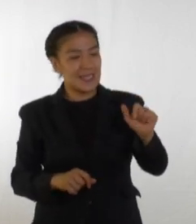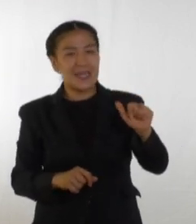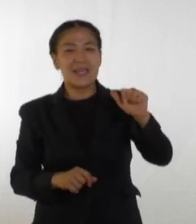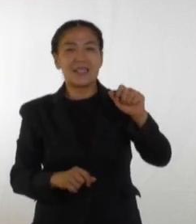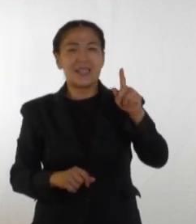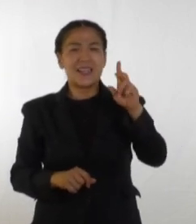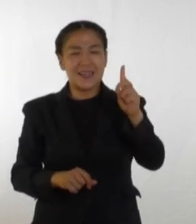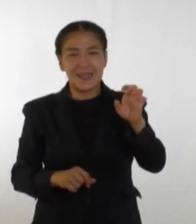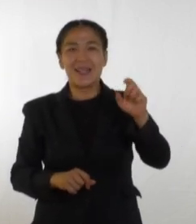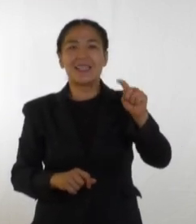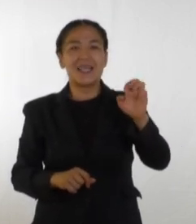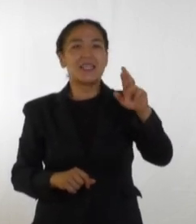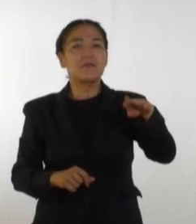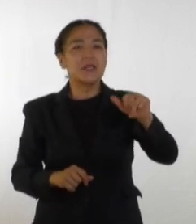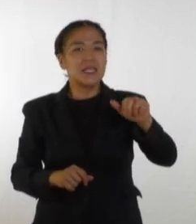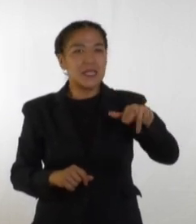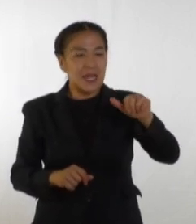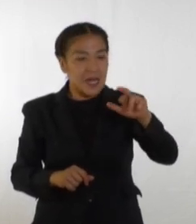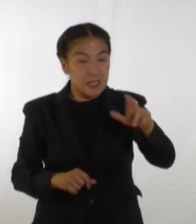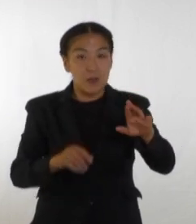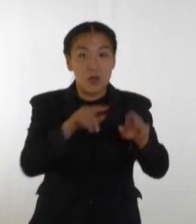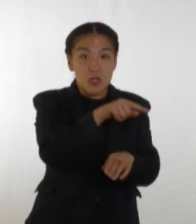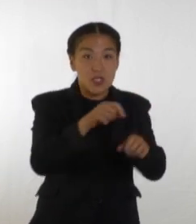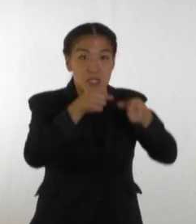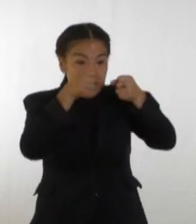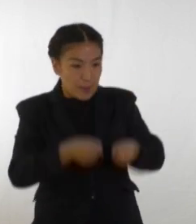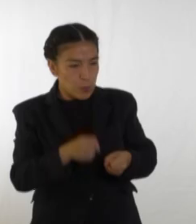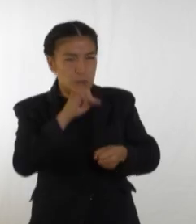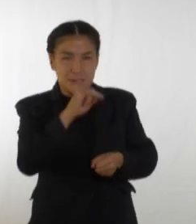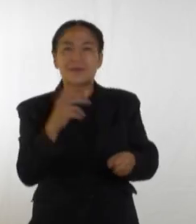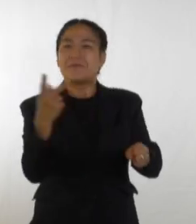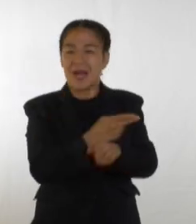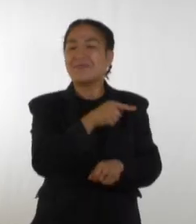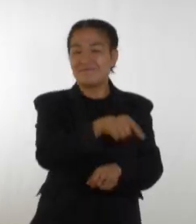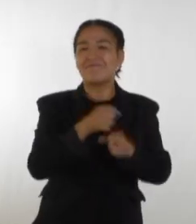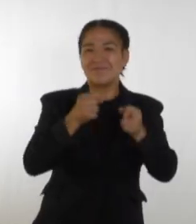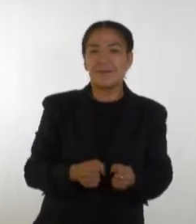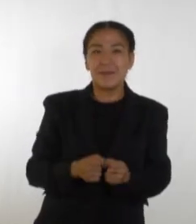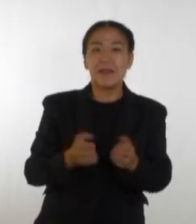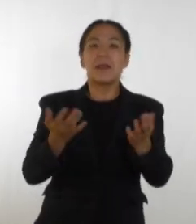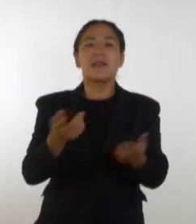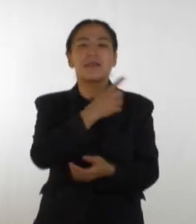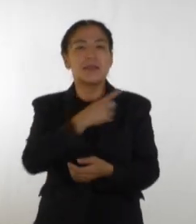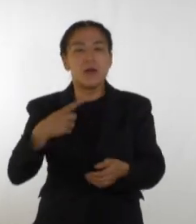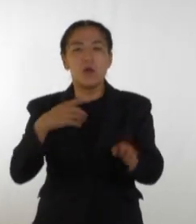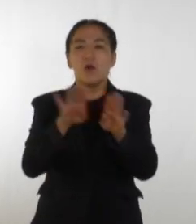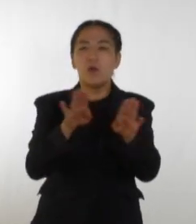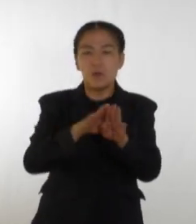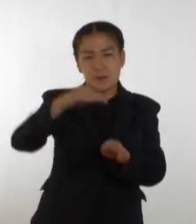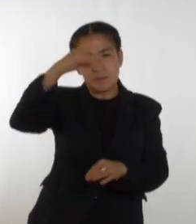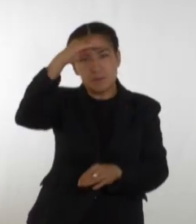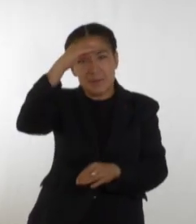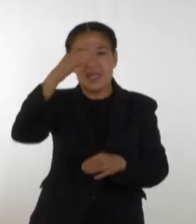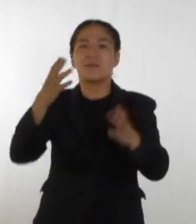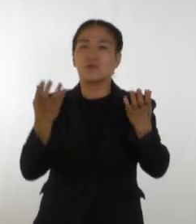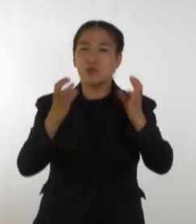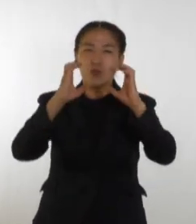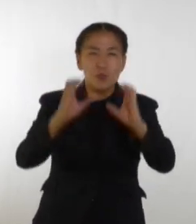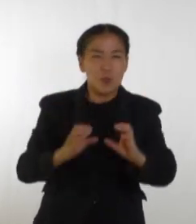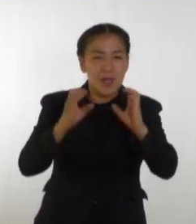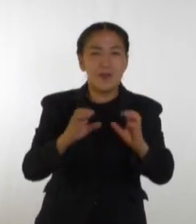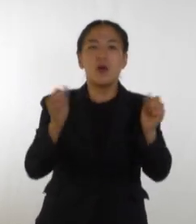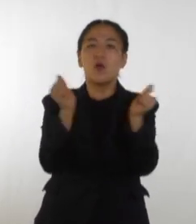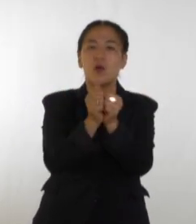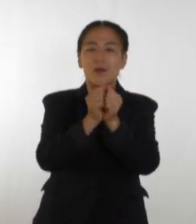puedes determinar con más precisión exactamente qué va a pasar. Pero hay que distinguir con mucha claridad y con